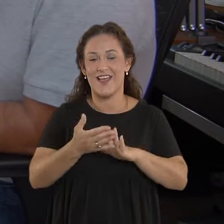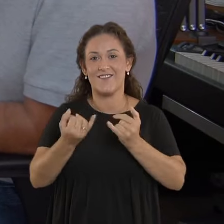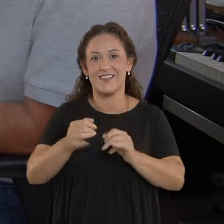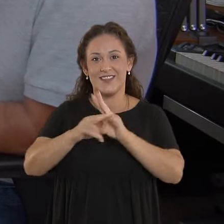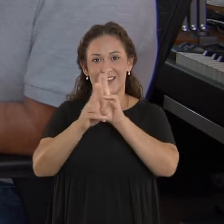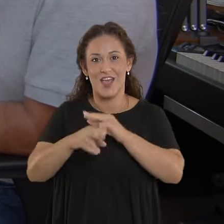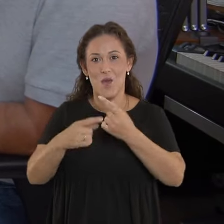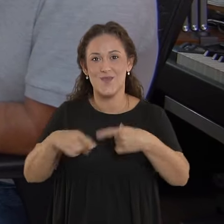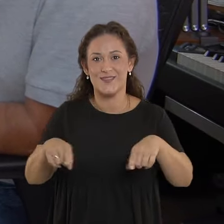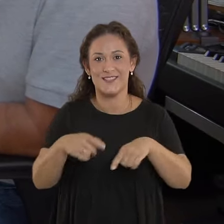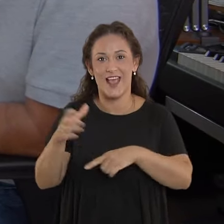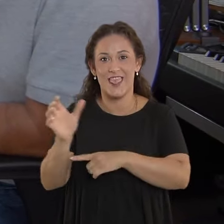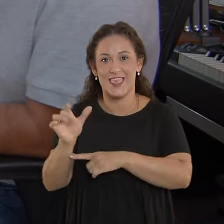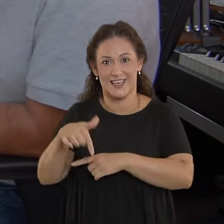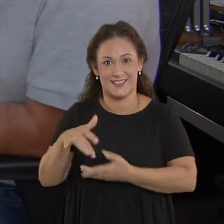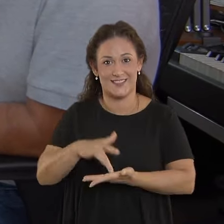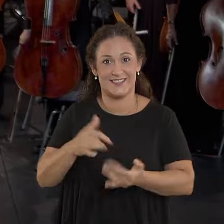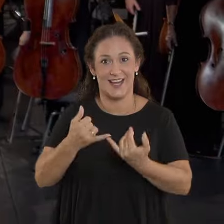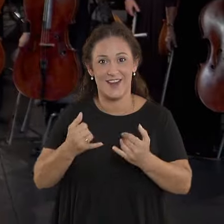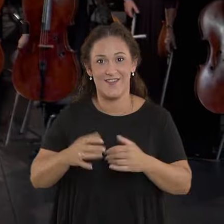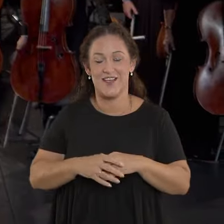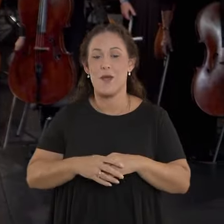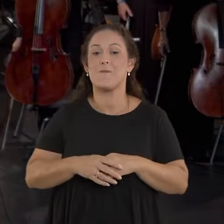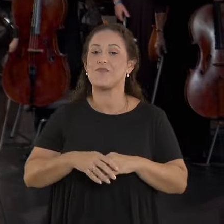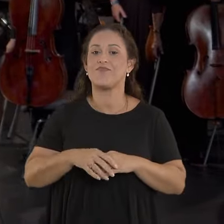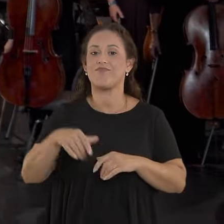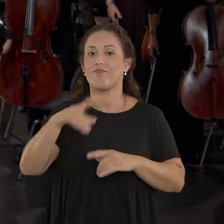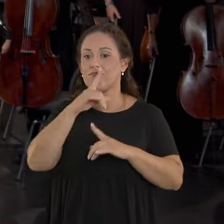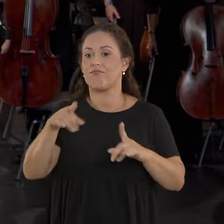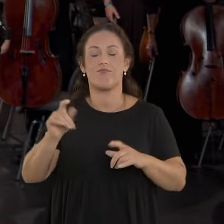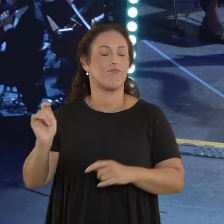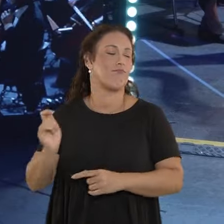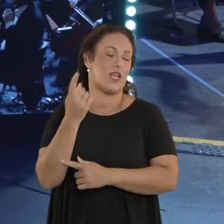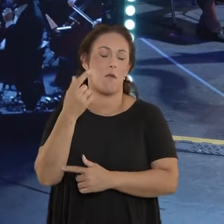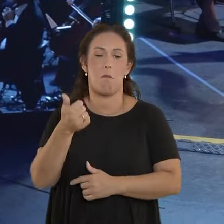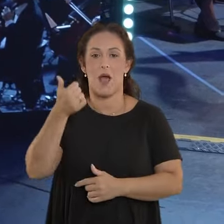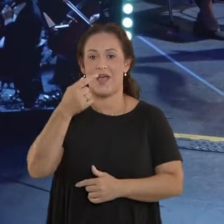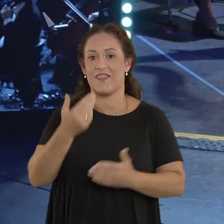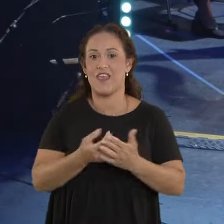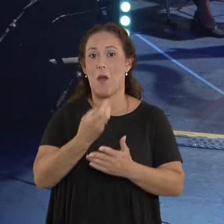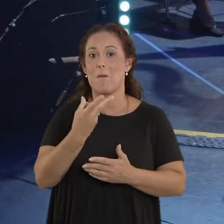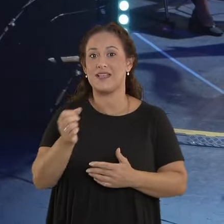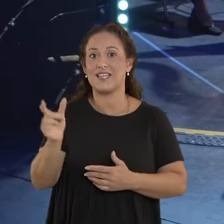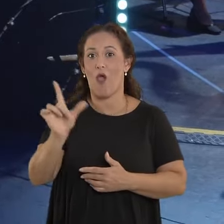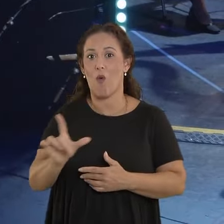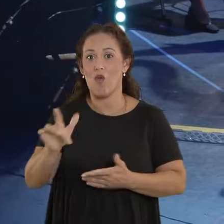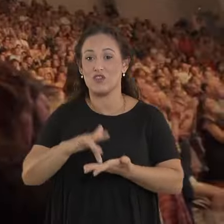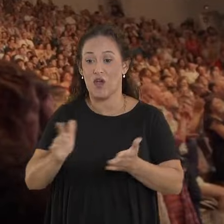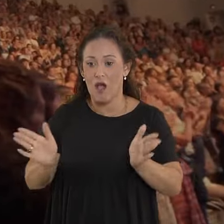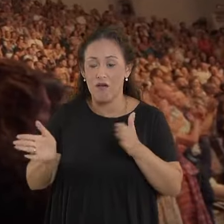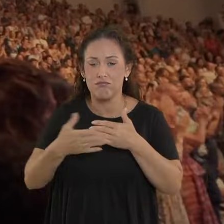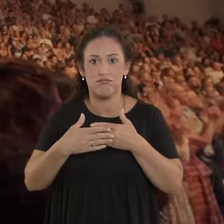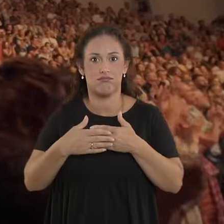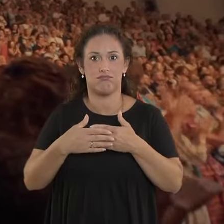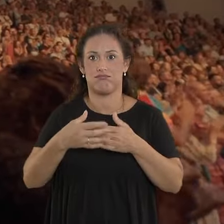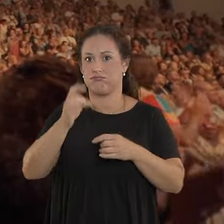Festival Internacional de Música de Cine de Tenerife. Una edición en la que no ha podido ser más exitosa, ¿no? Lo que sucedió el 20 de julio en la clausura fue